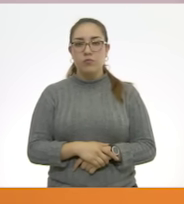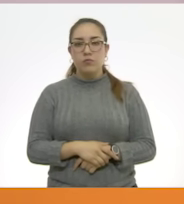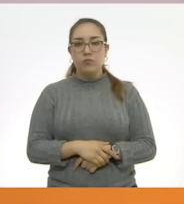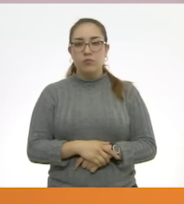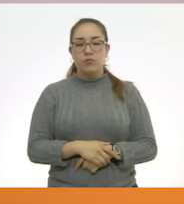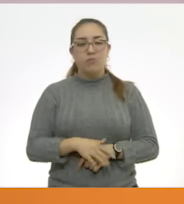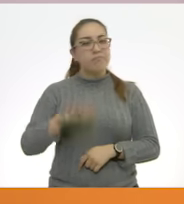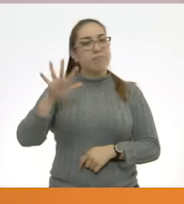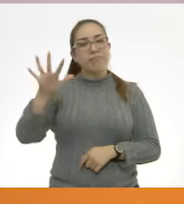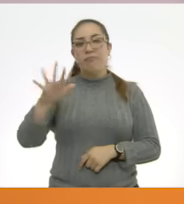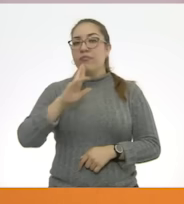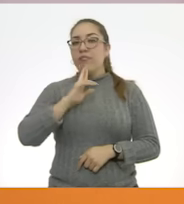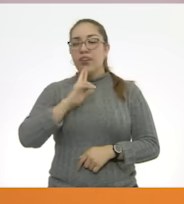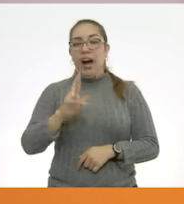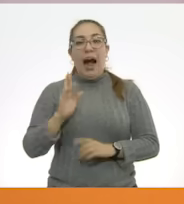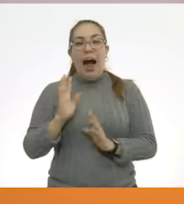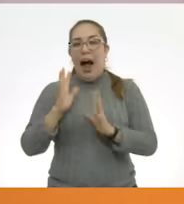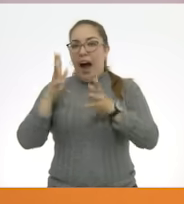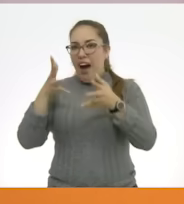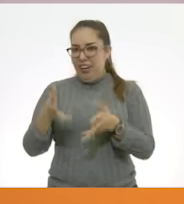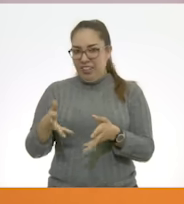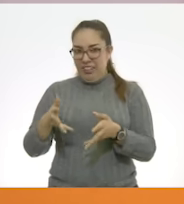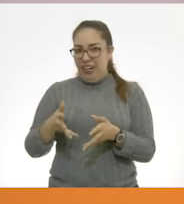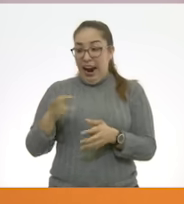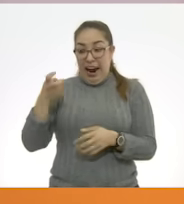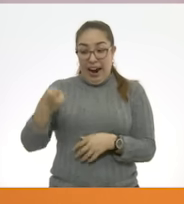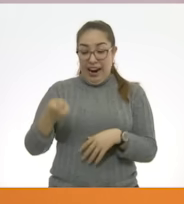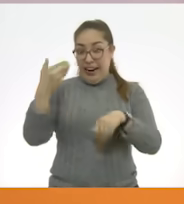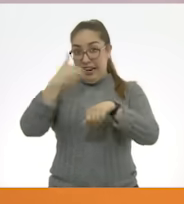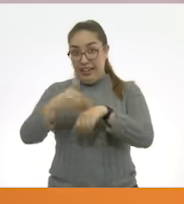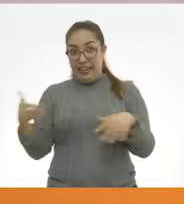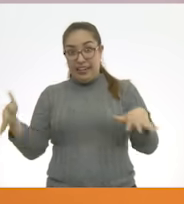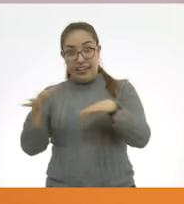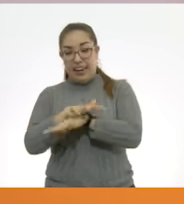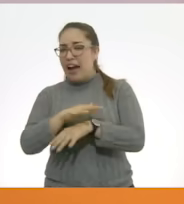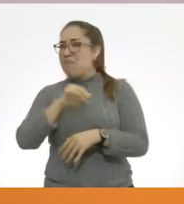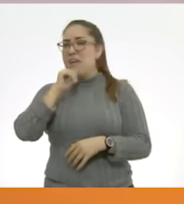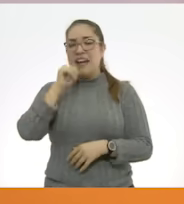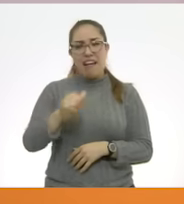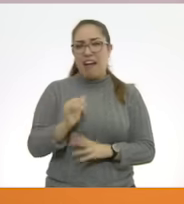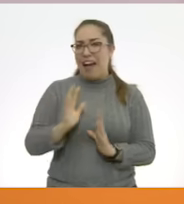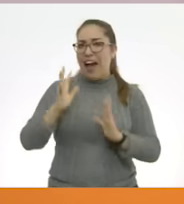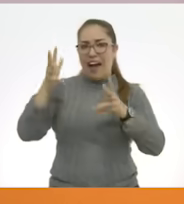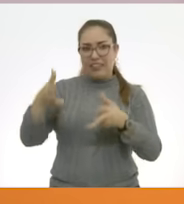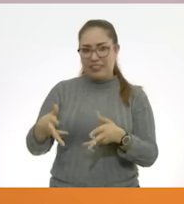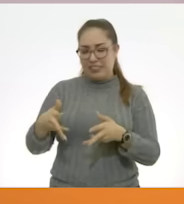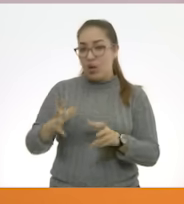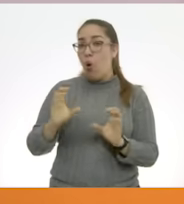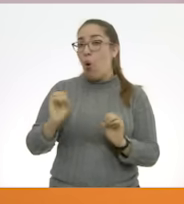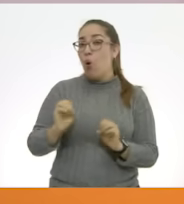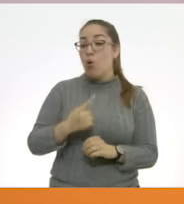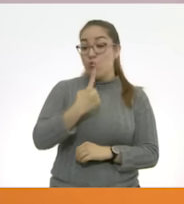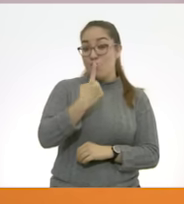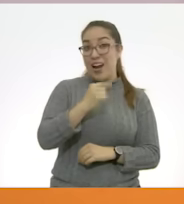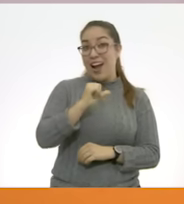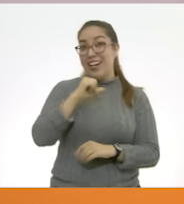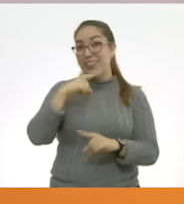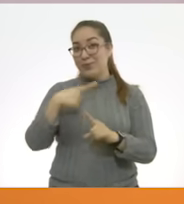me va a dar 5. No se va a cambiar ese número. Si digo 1 por 7,